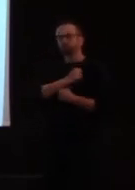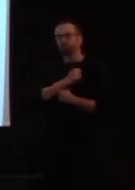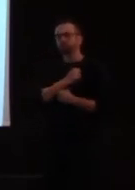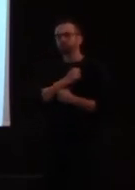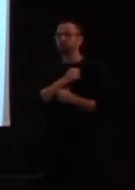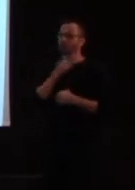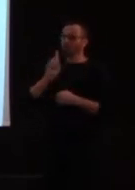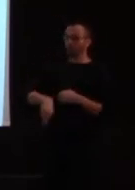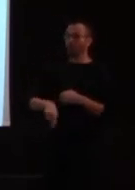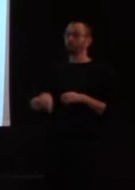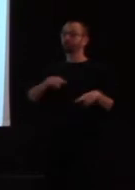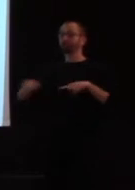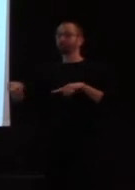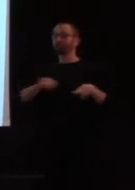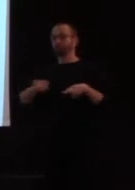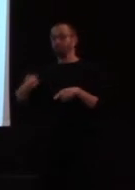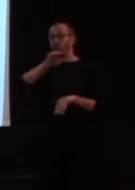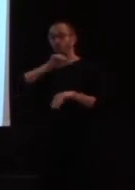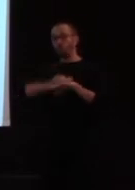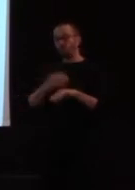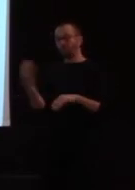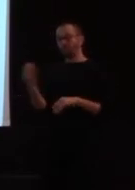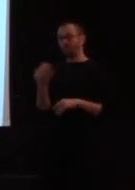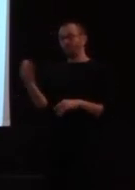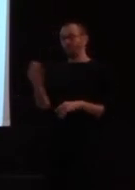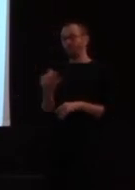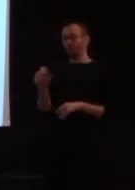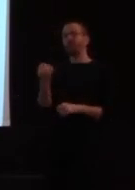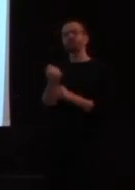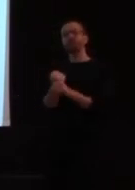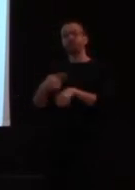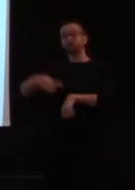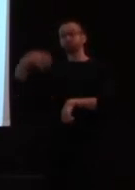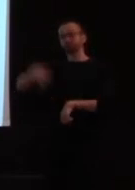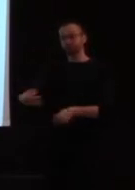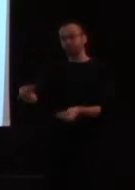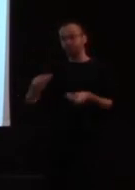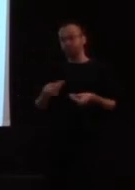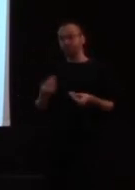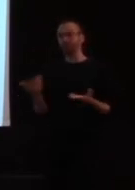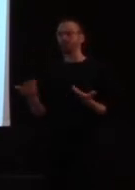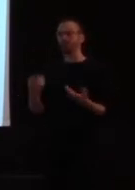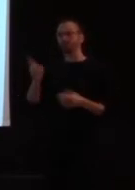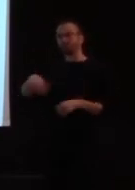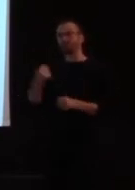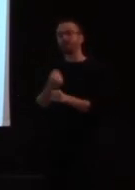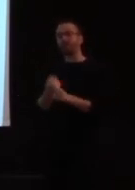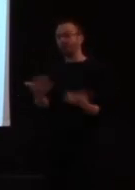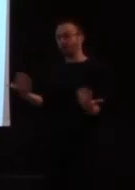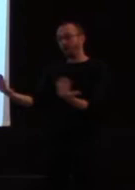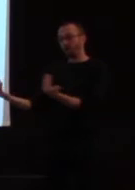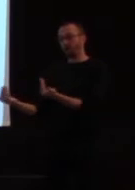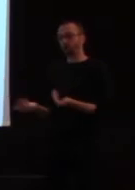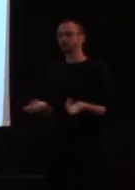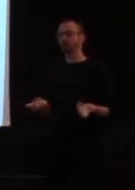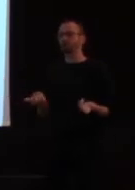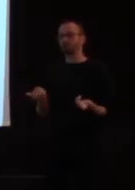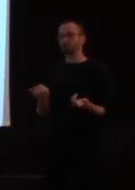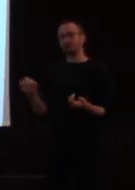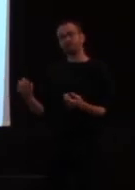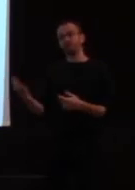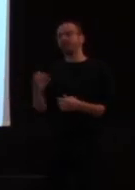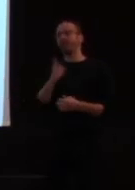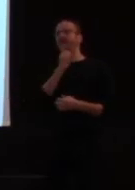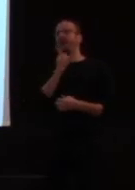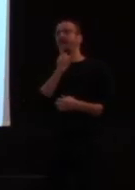que mandar, nos tienen que hacer caso, y tienen que traer el trabajo cuando toca, y tienen que trabajar, y cuando les mandamos, hey, por favor, ¡pum!, se tienen que callar y